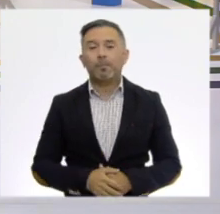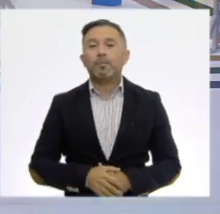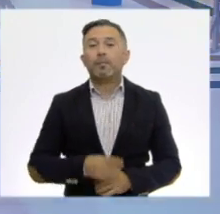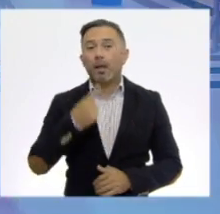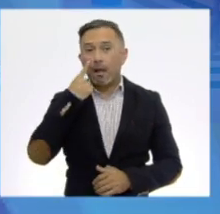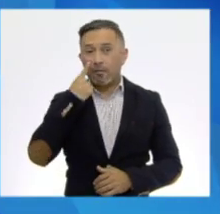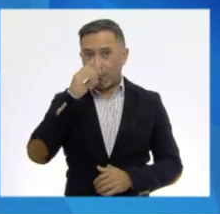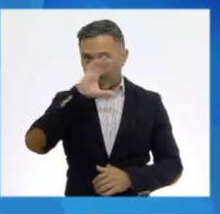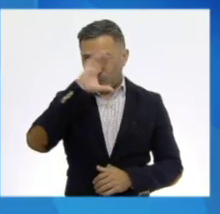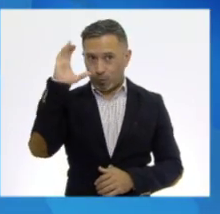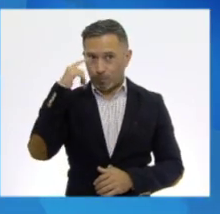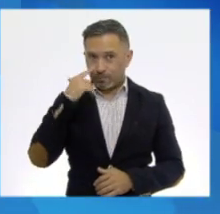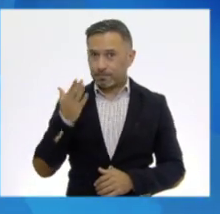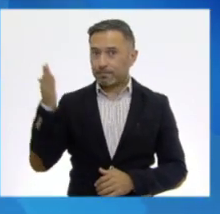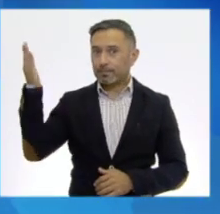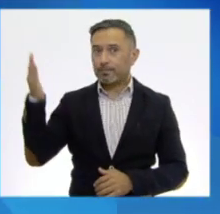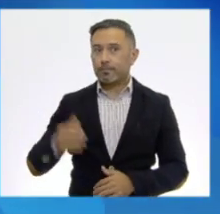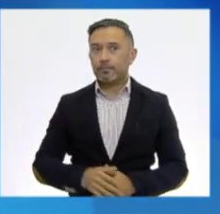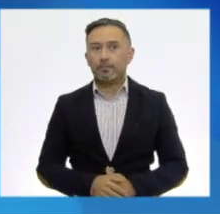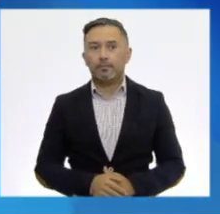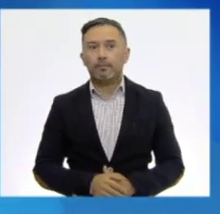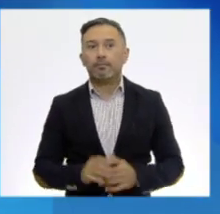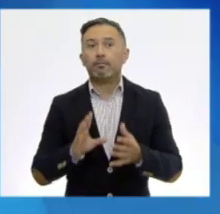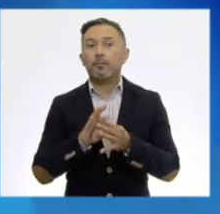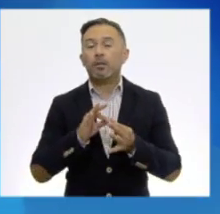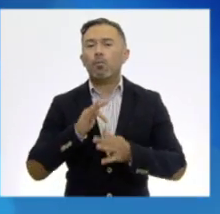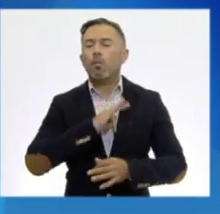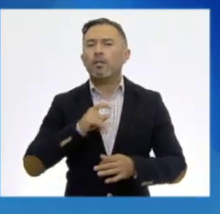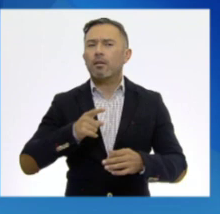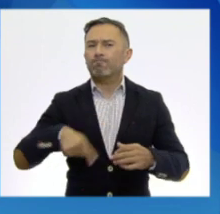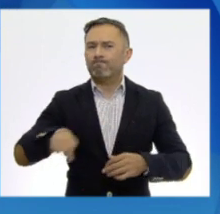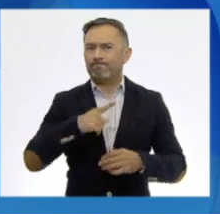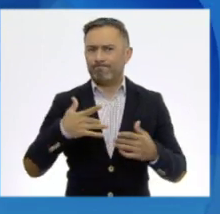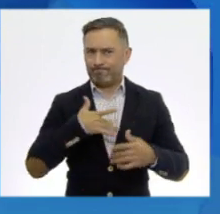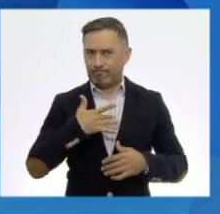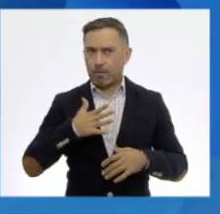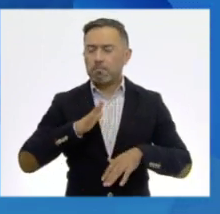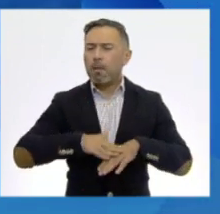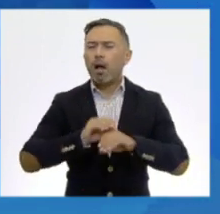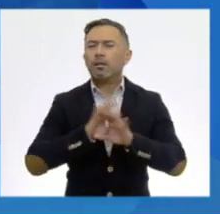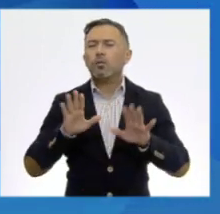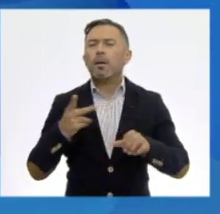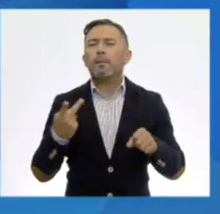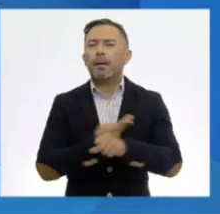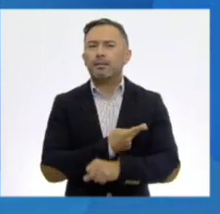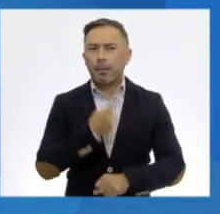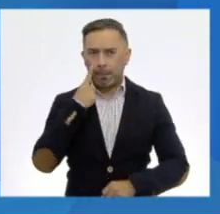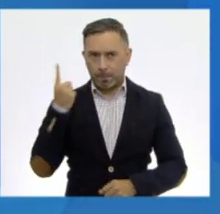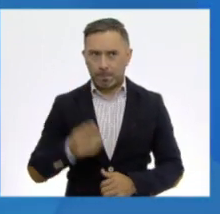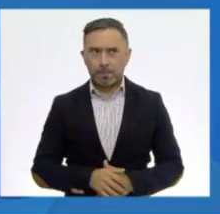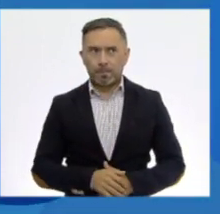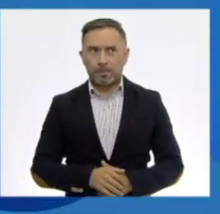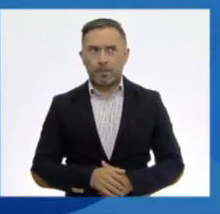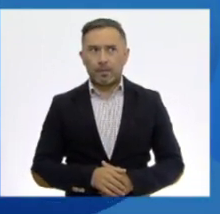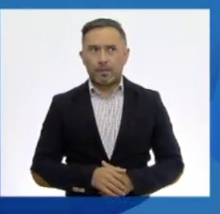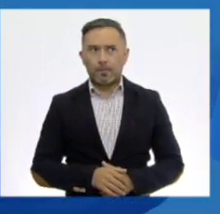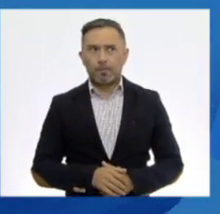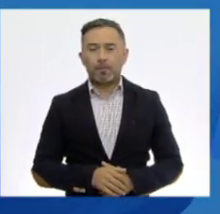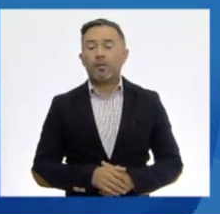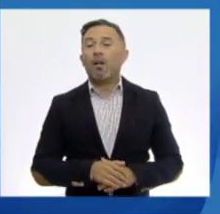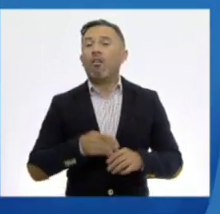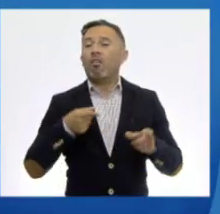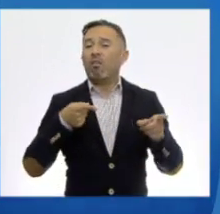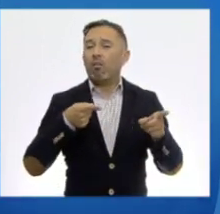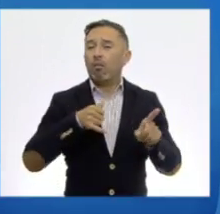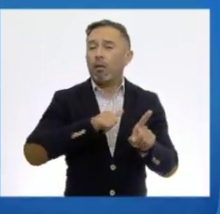pantalla que nos va a permitir hacernos un poco más sensibles. ¿Qué es lo que sucede? Las agresiones pueden molestar,